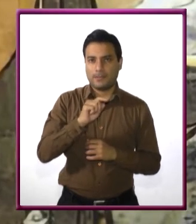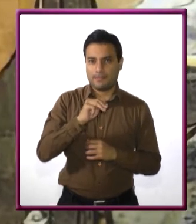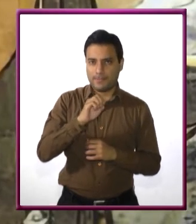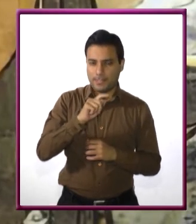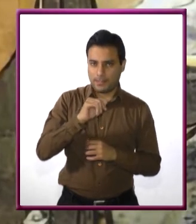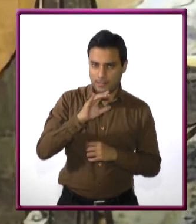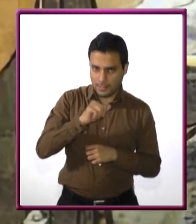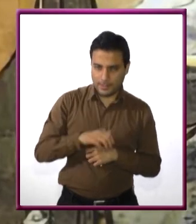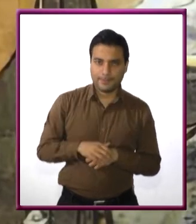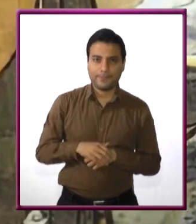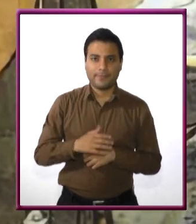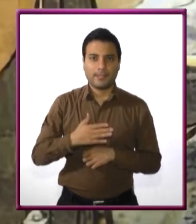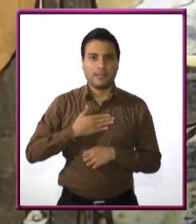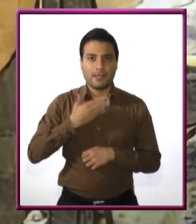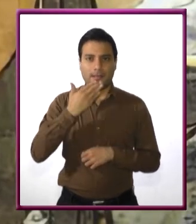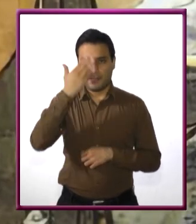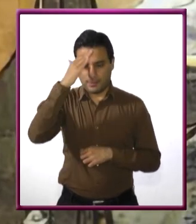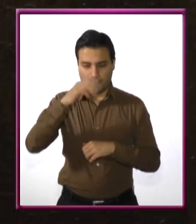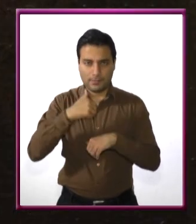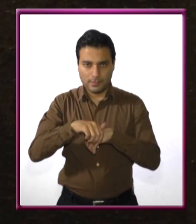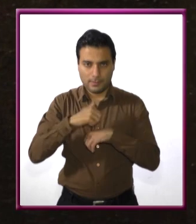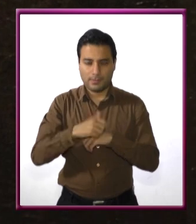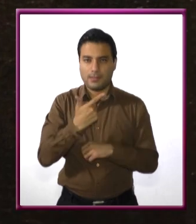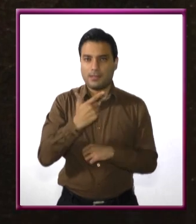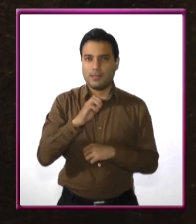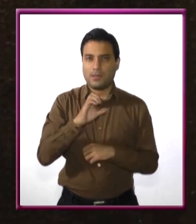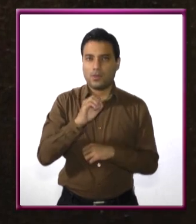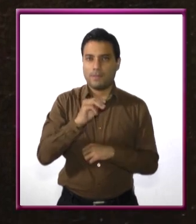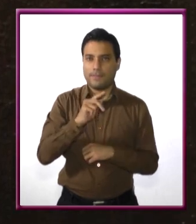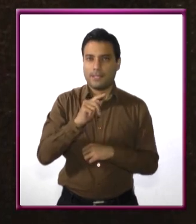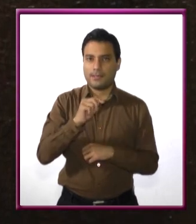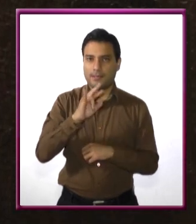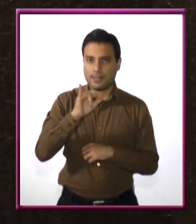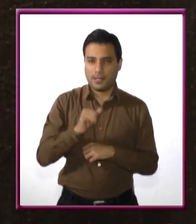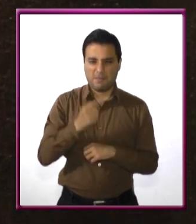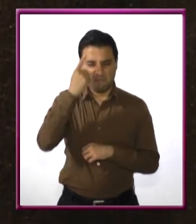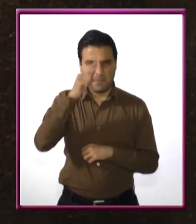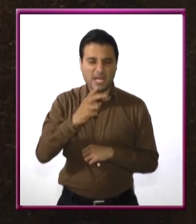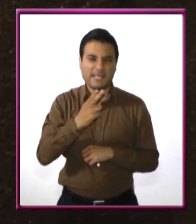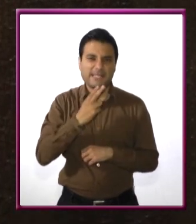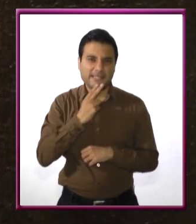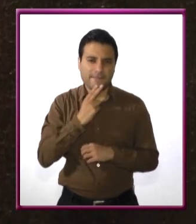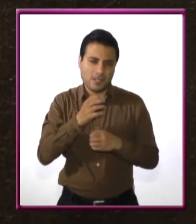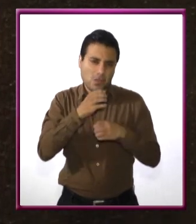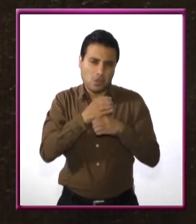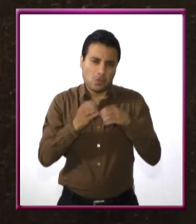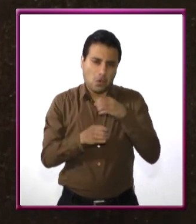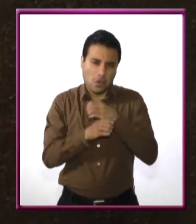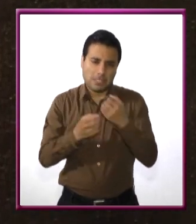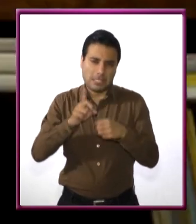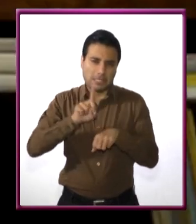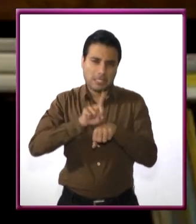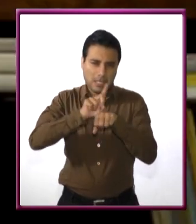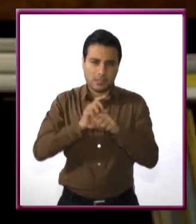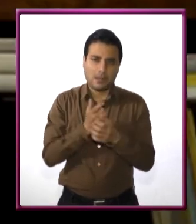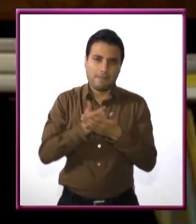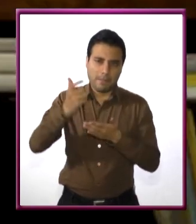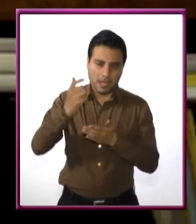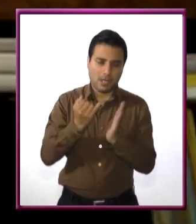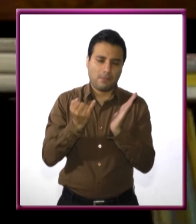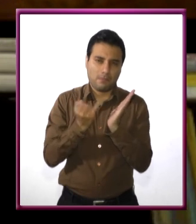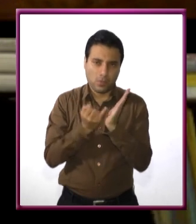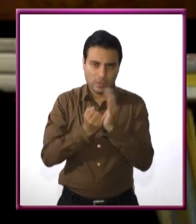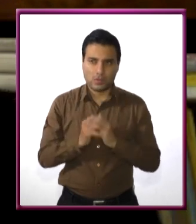en álgebra y en geometría. Y bueno, estas áreas son especialmente útiles para algunas actividades sociales, como el pago